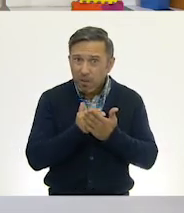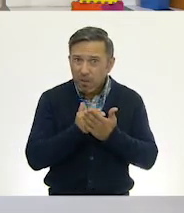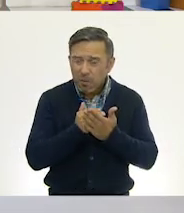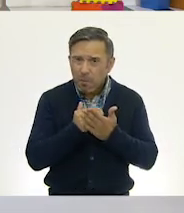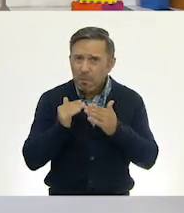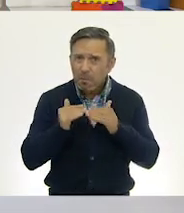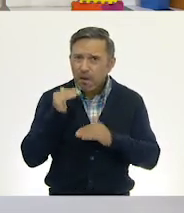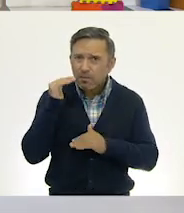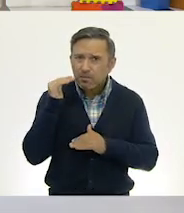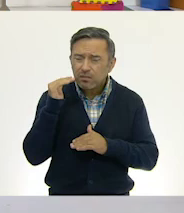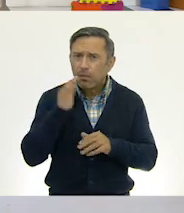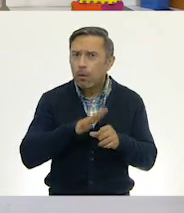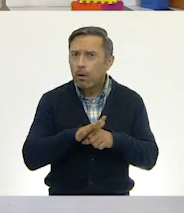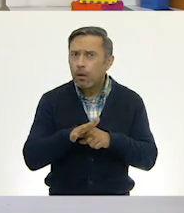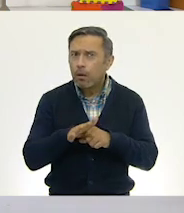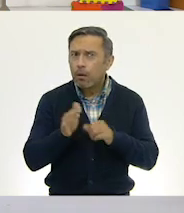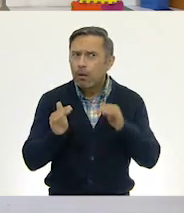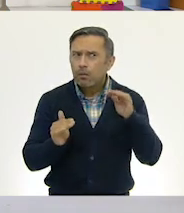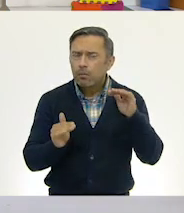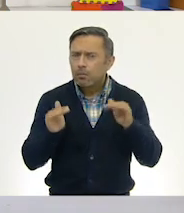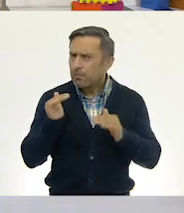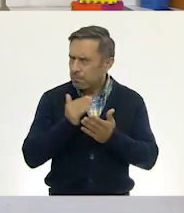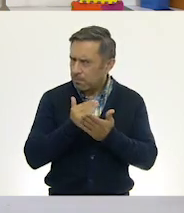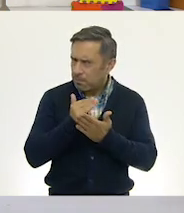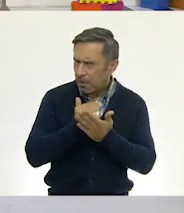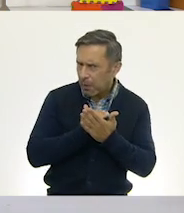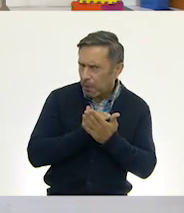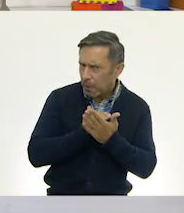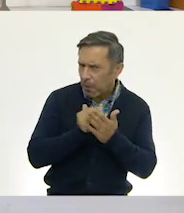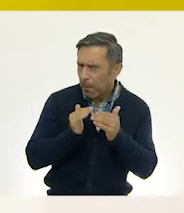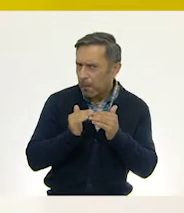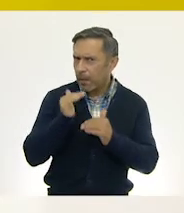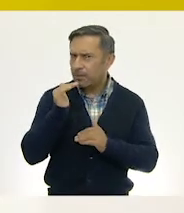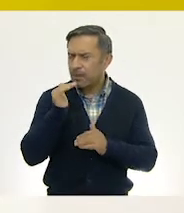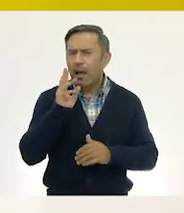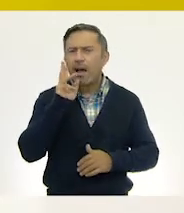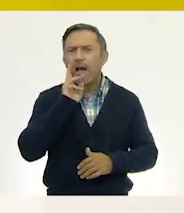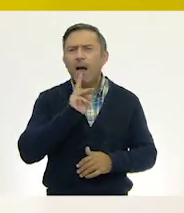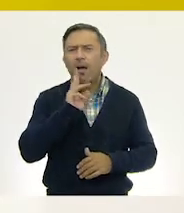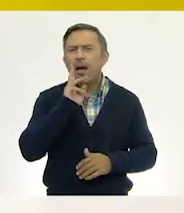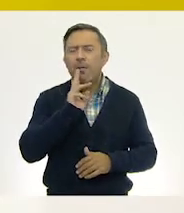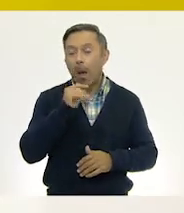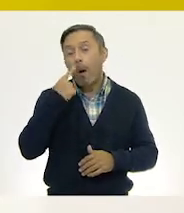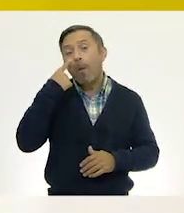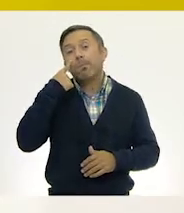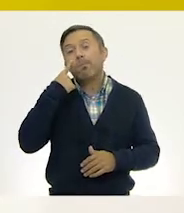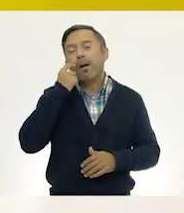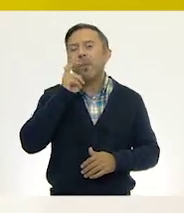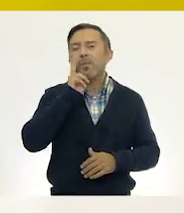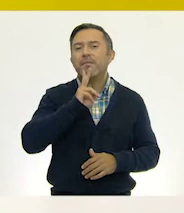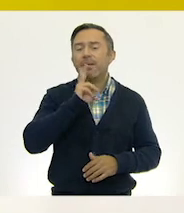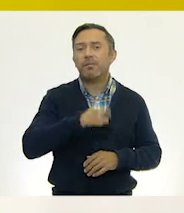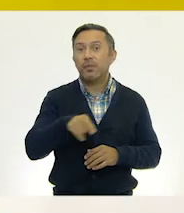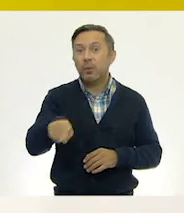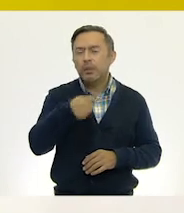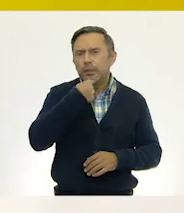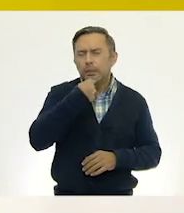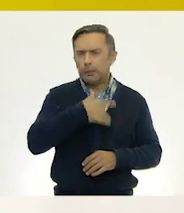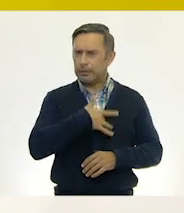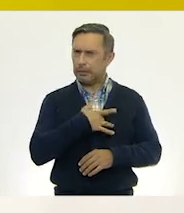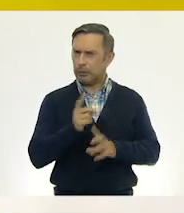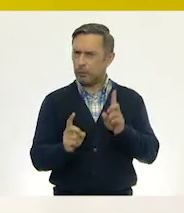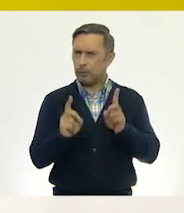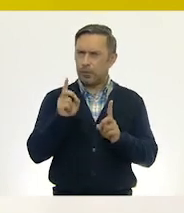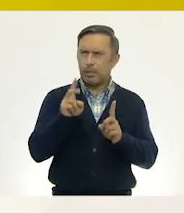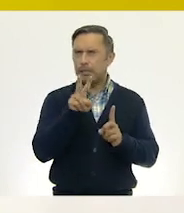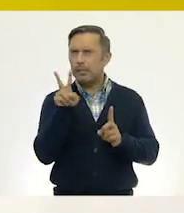más? ¿Tiene menos o tiene más? Creo que vamos a tener que comprobarlo. Para que a nuestros niños y niñas no les quede duda de quién tiene más